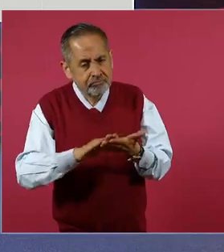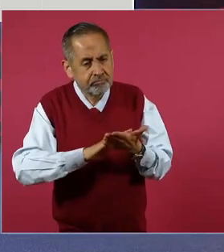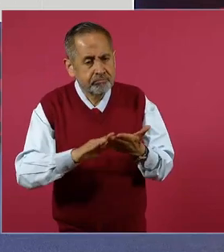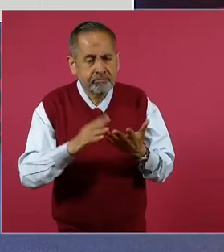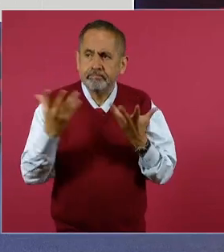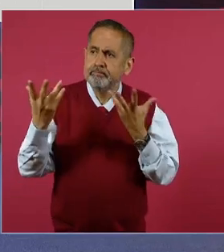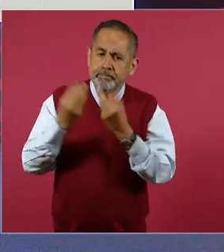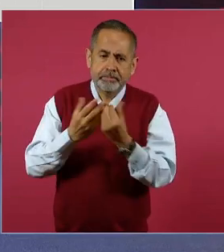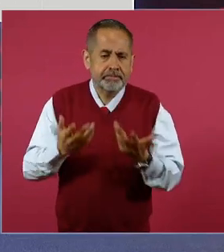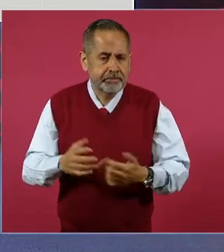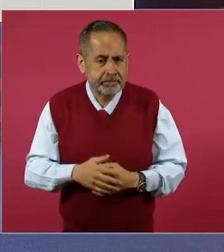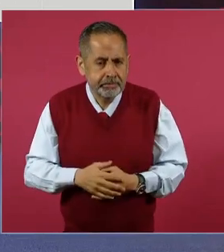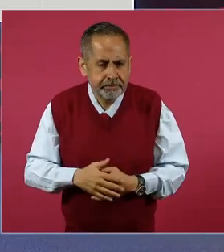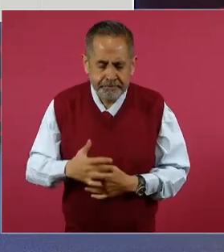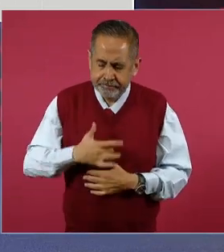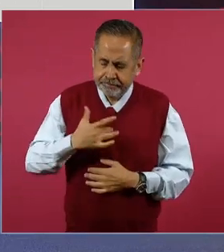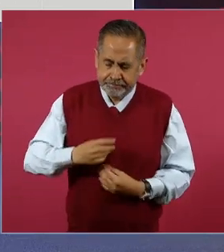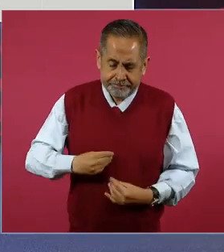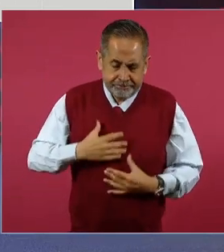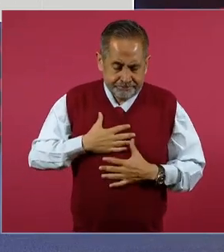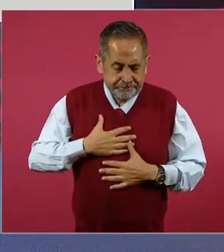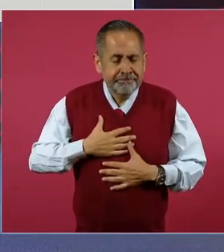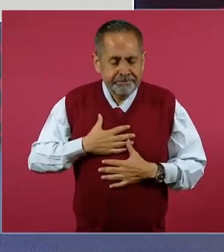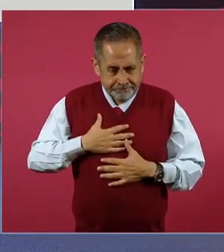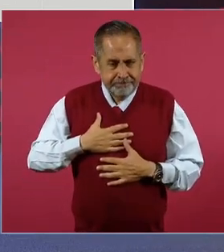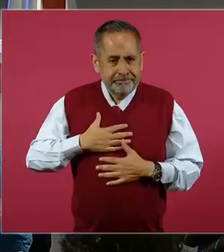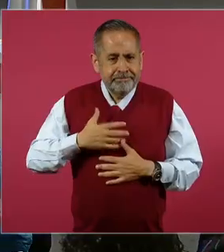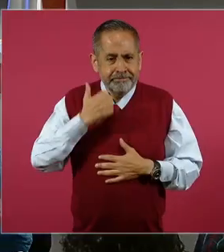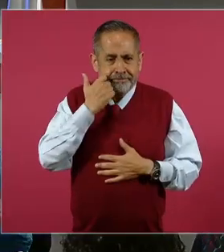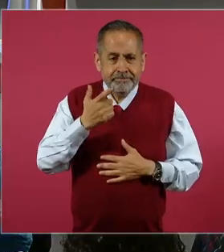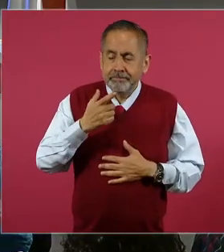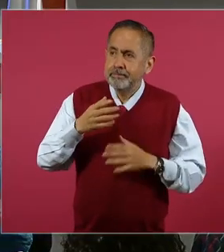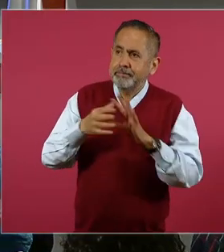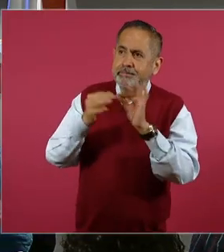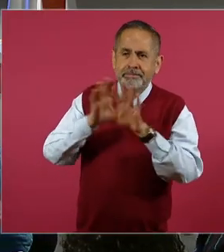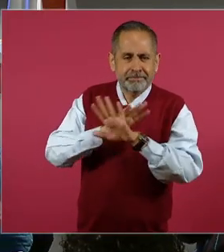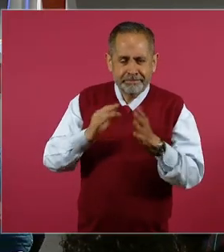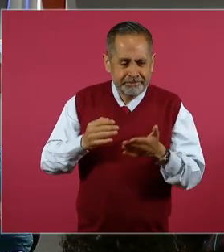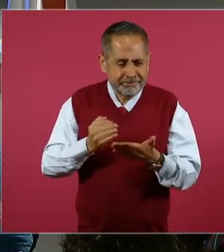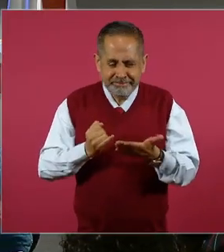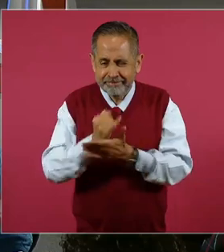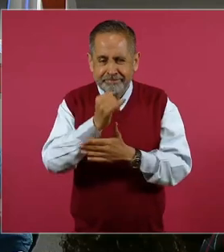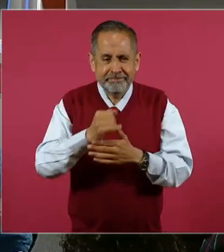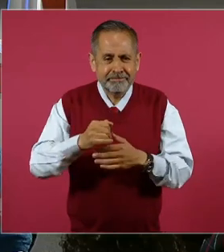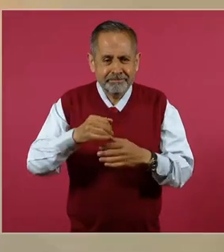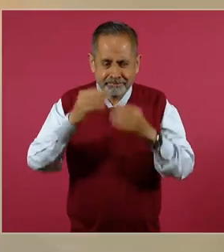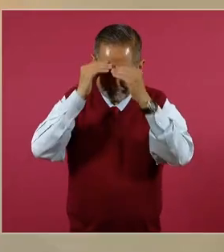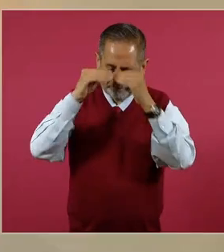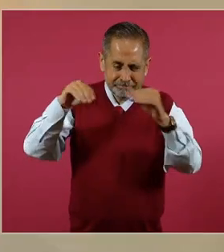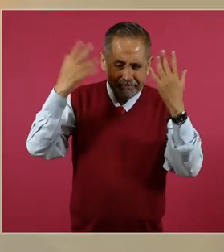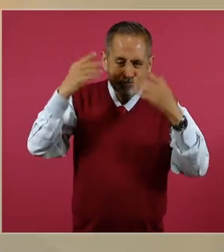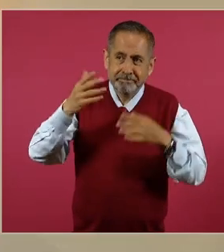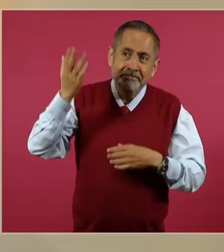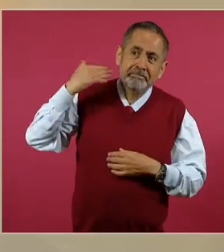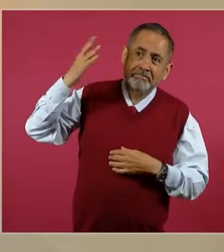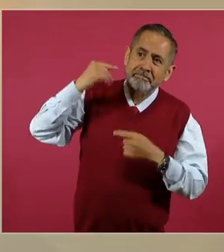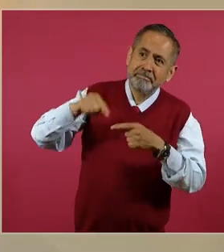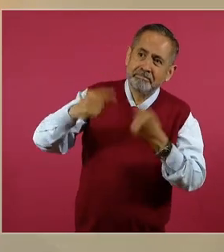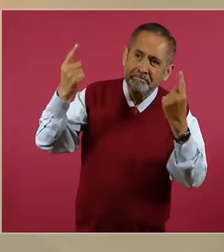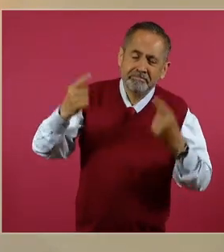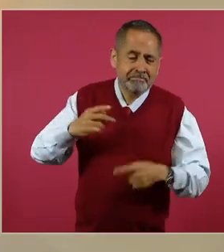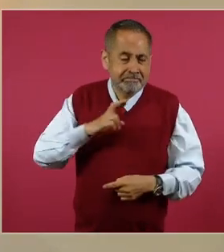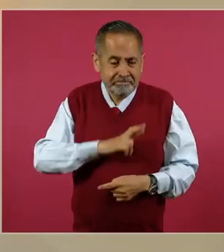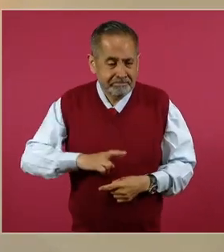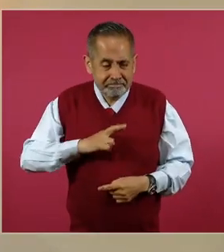Me alienta el propósito de superar en forma definitiva los desencuentros, los